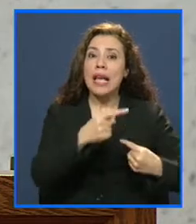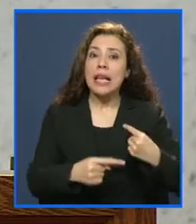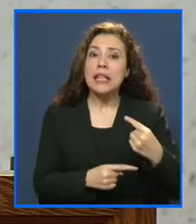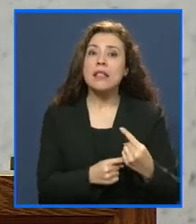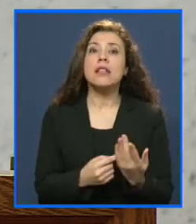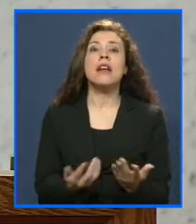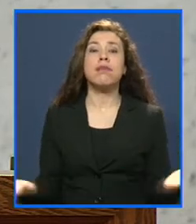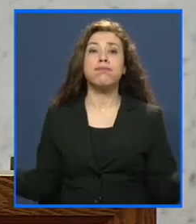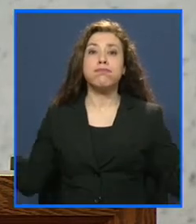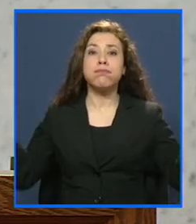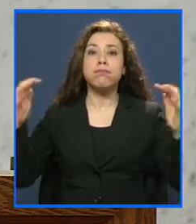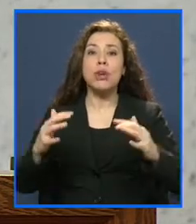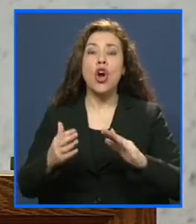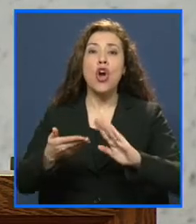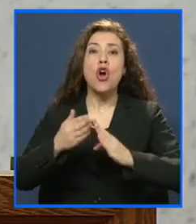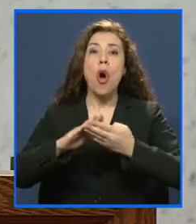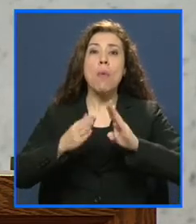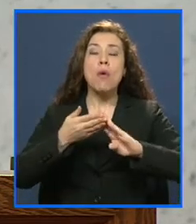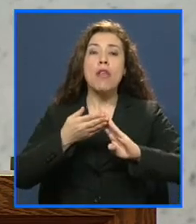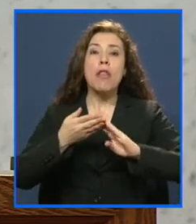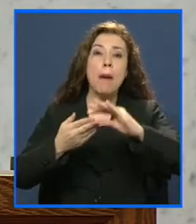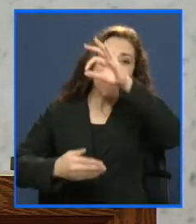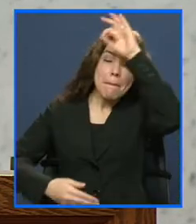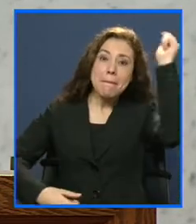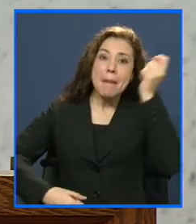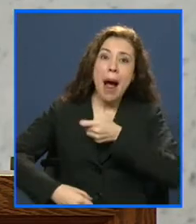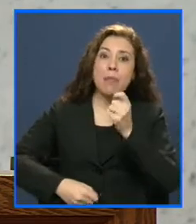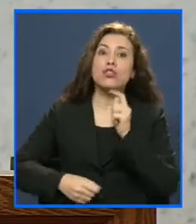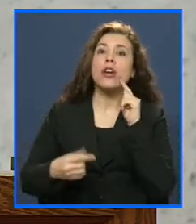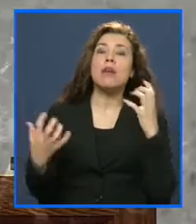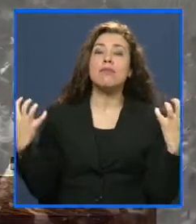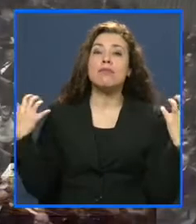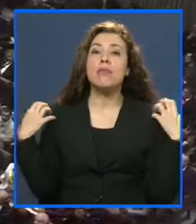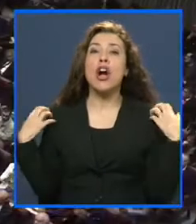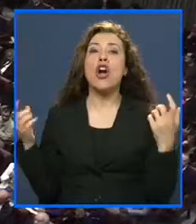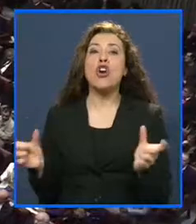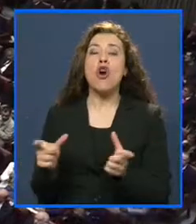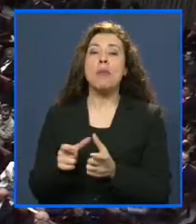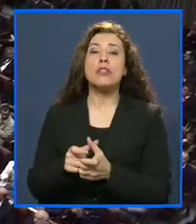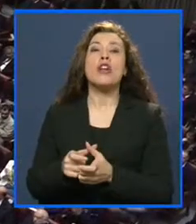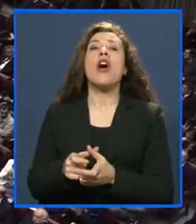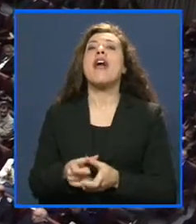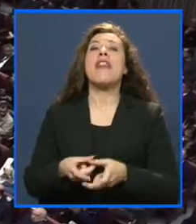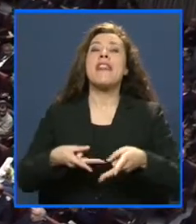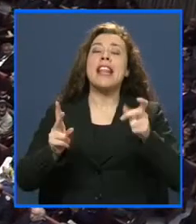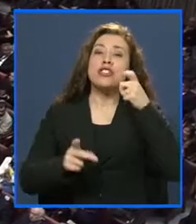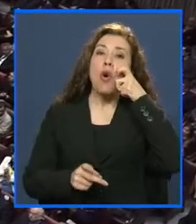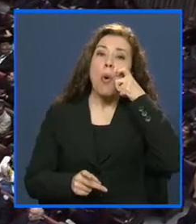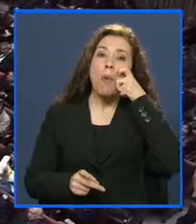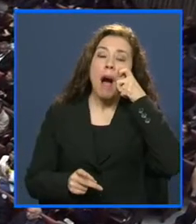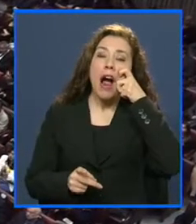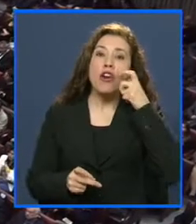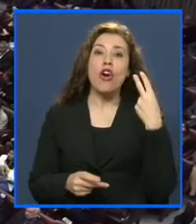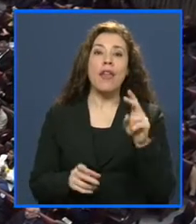comunidades mapuches de temucuicui organizado por la comisión de derechos humanos y pueblos originarios de la cámara diputados